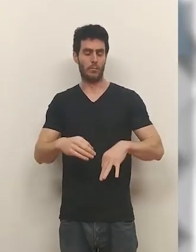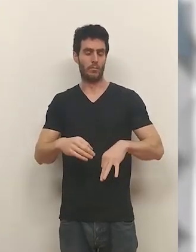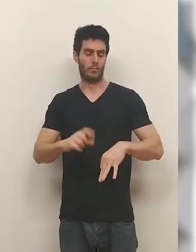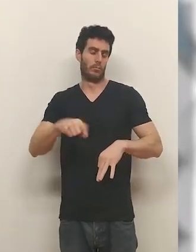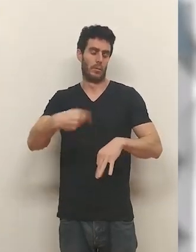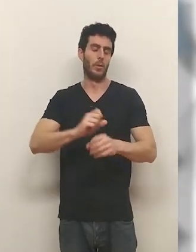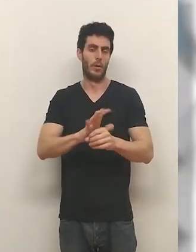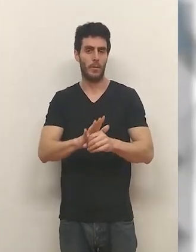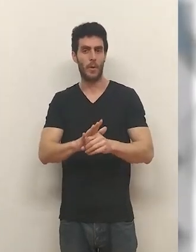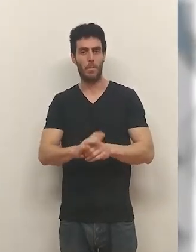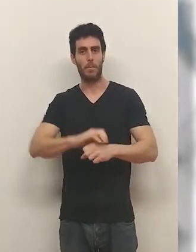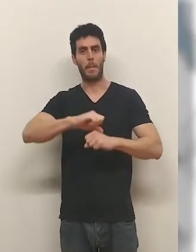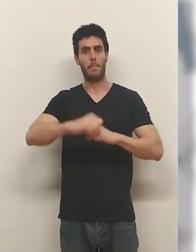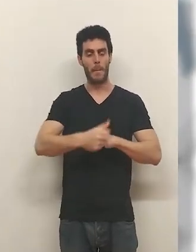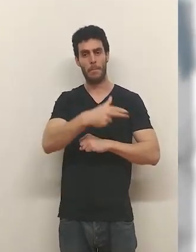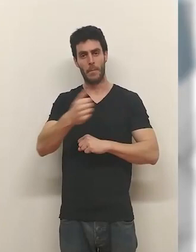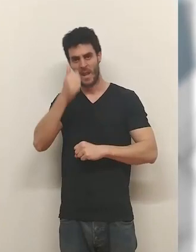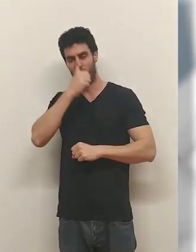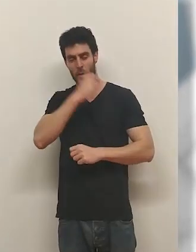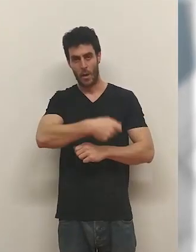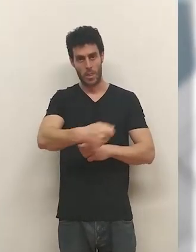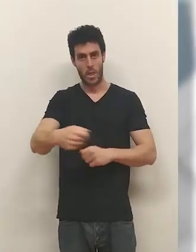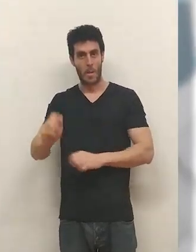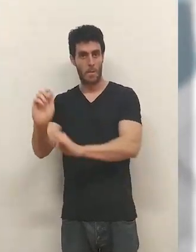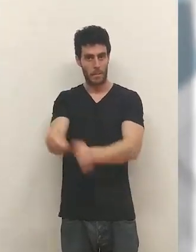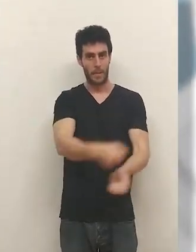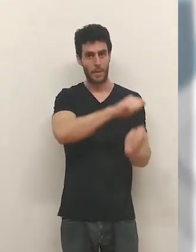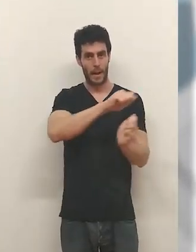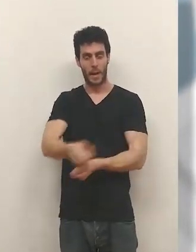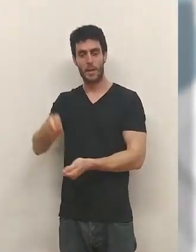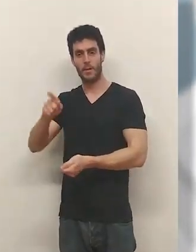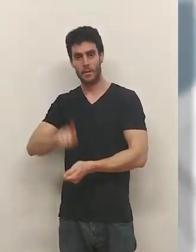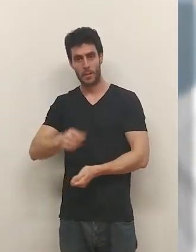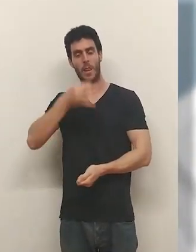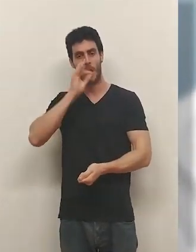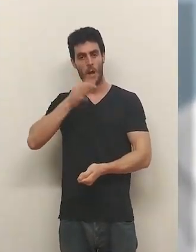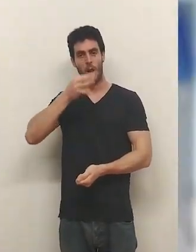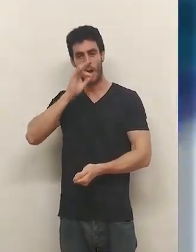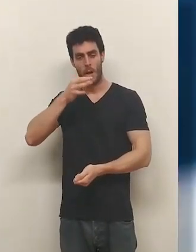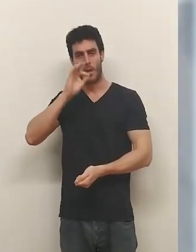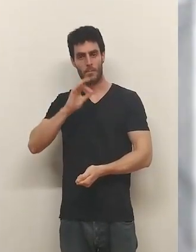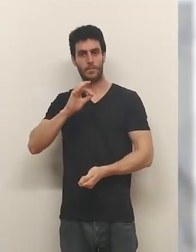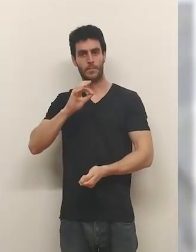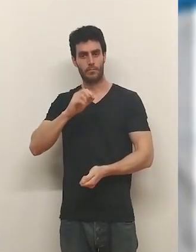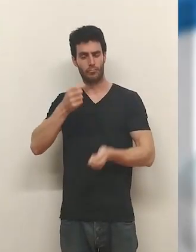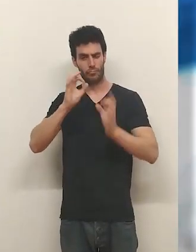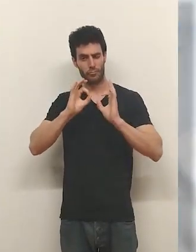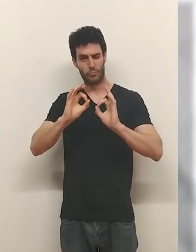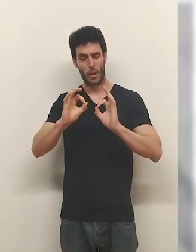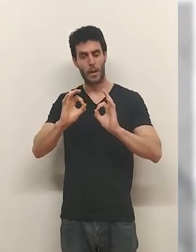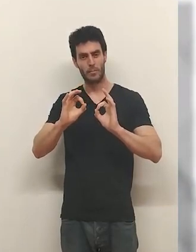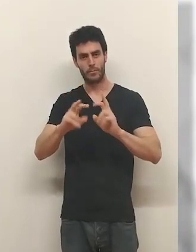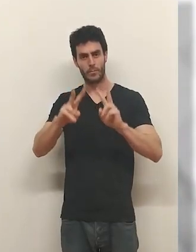el reparto del pan, el pez y el vino, los banderazos o la degustación de toro guisado, este se pondrá especial